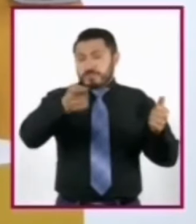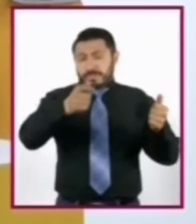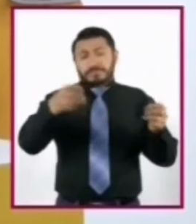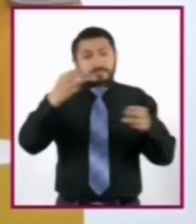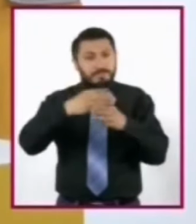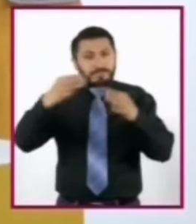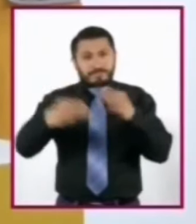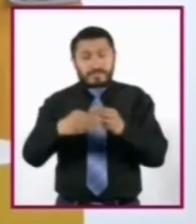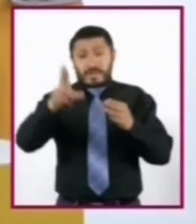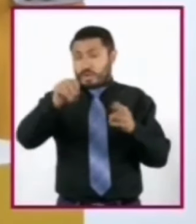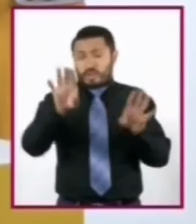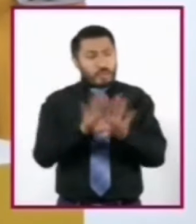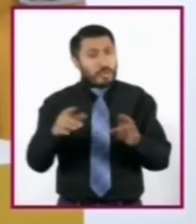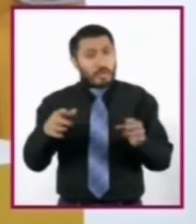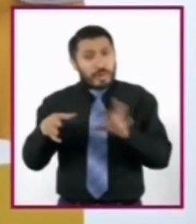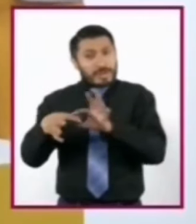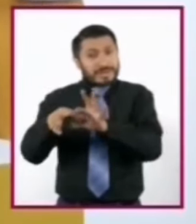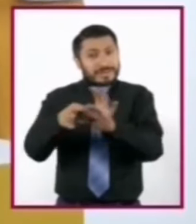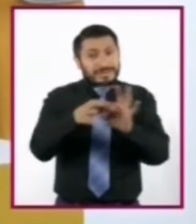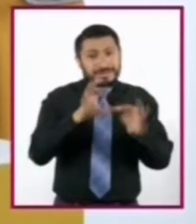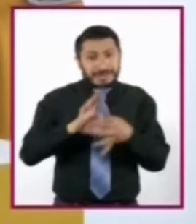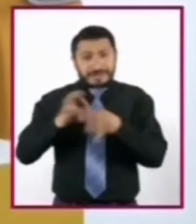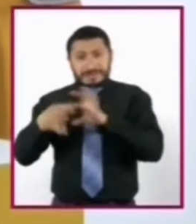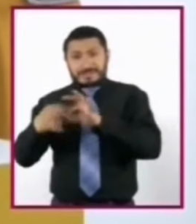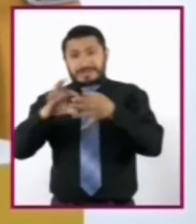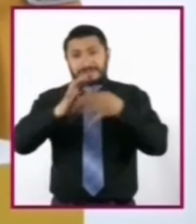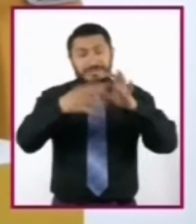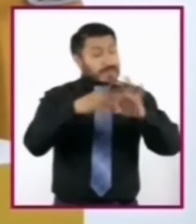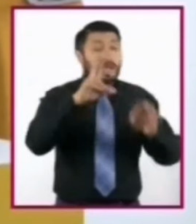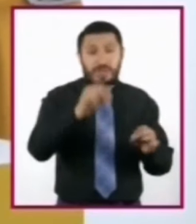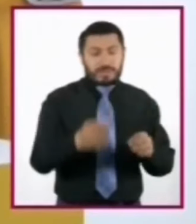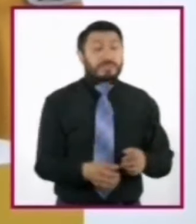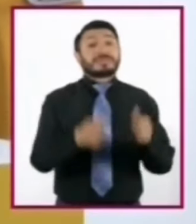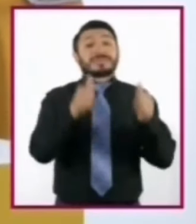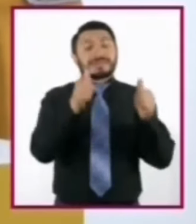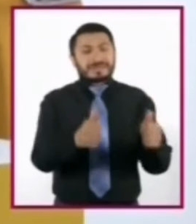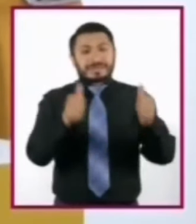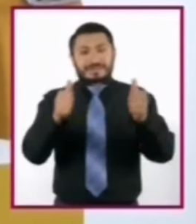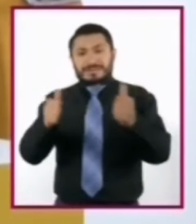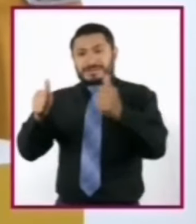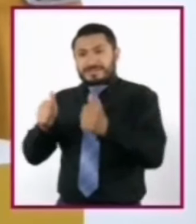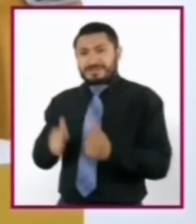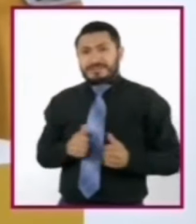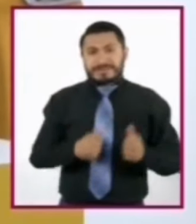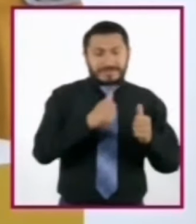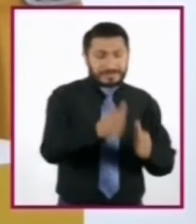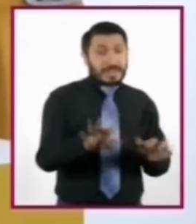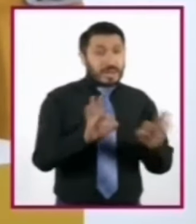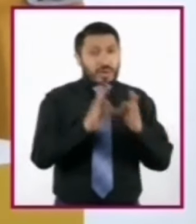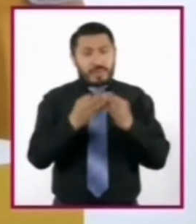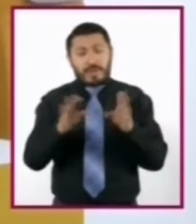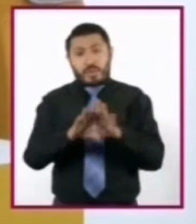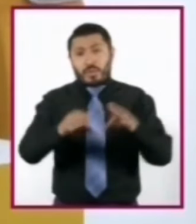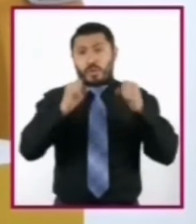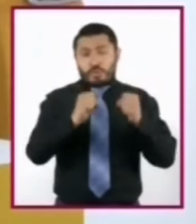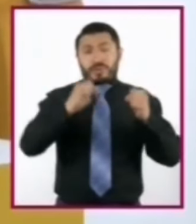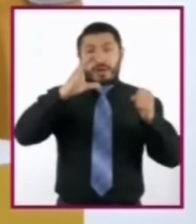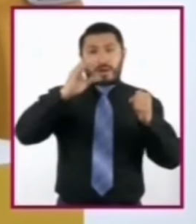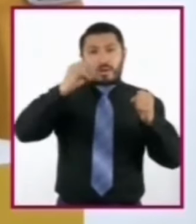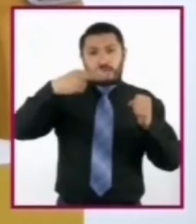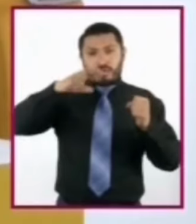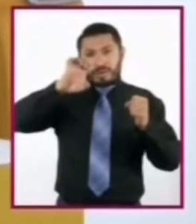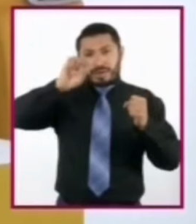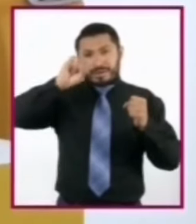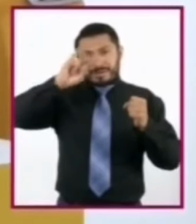materia no es continua. Estas partículas están sometidas a fuerzas de cohesión y repulsión que hacen